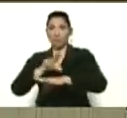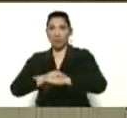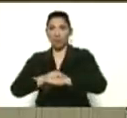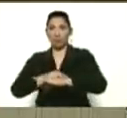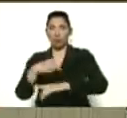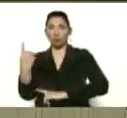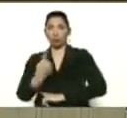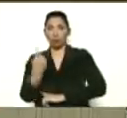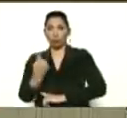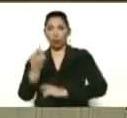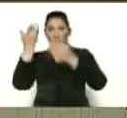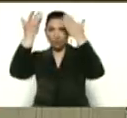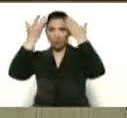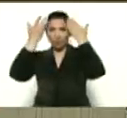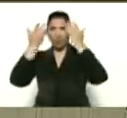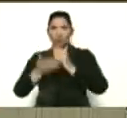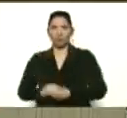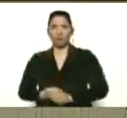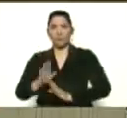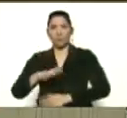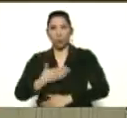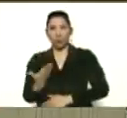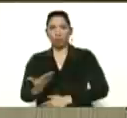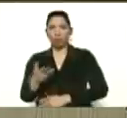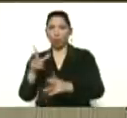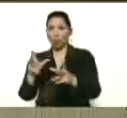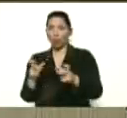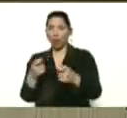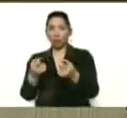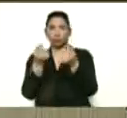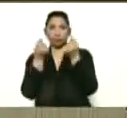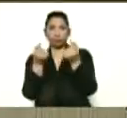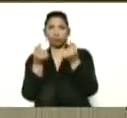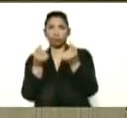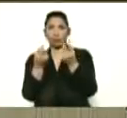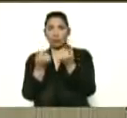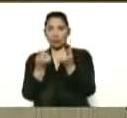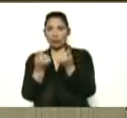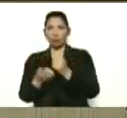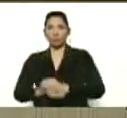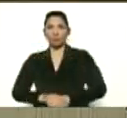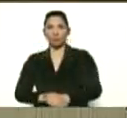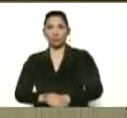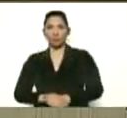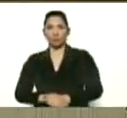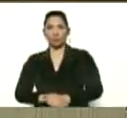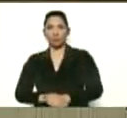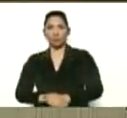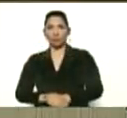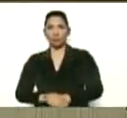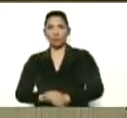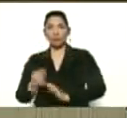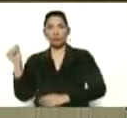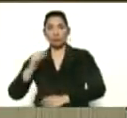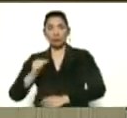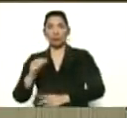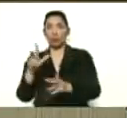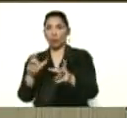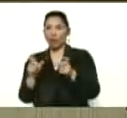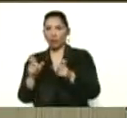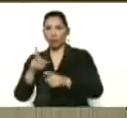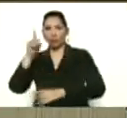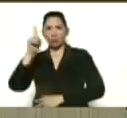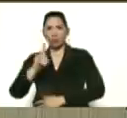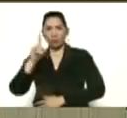una sola enfermera ha podido cobrar ni un solo centavo. Los que sí cobraron fueron los